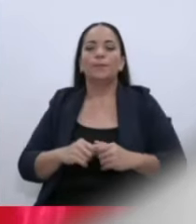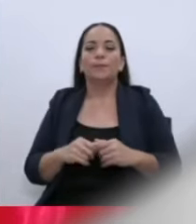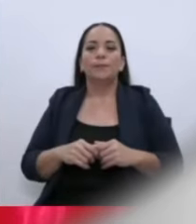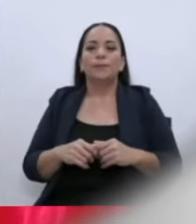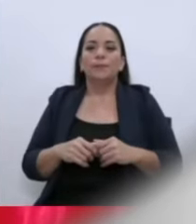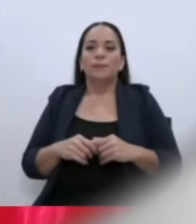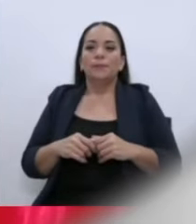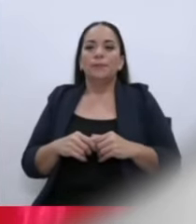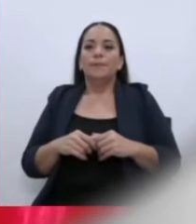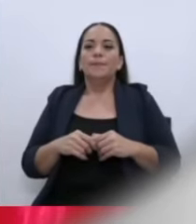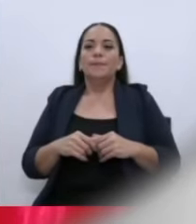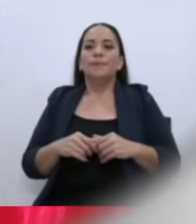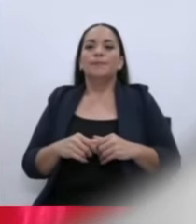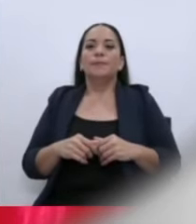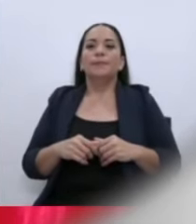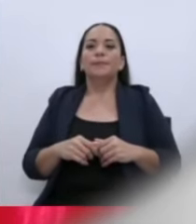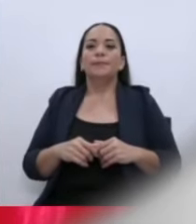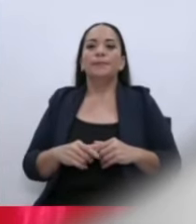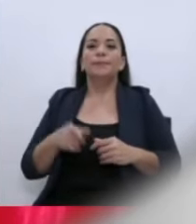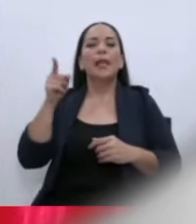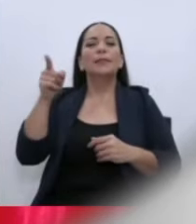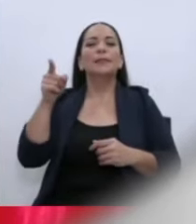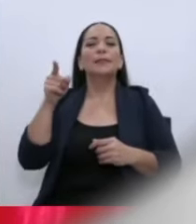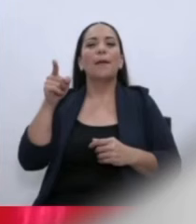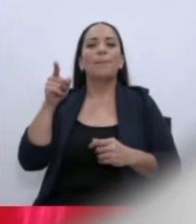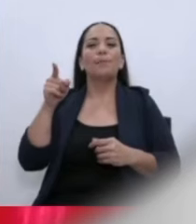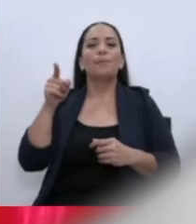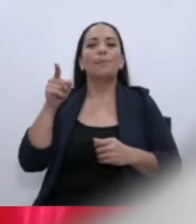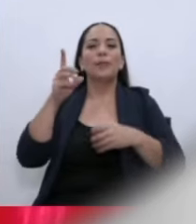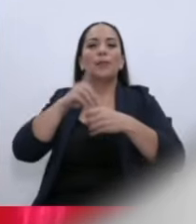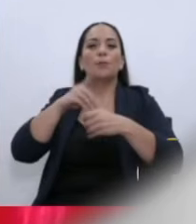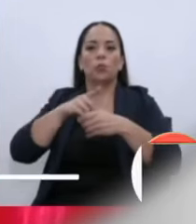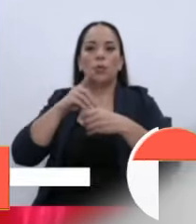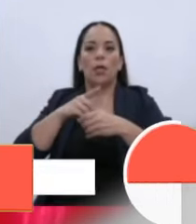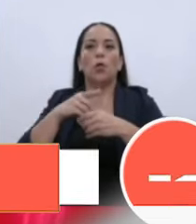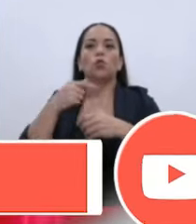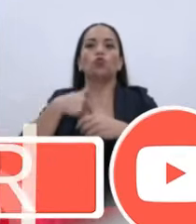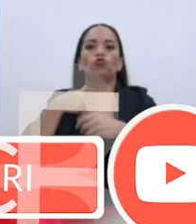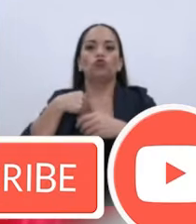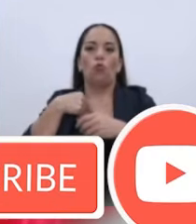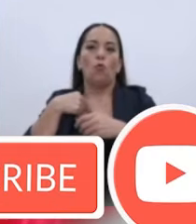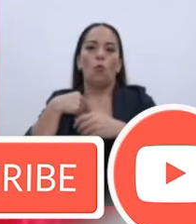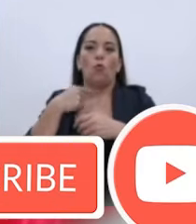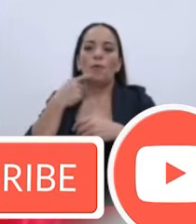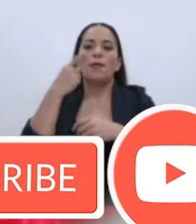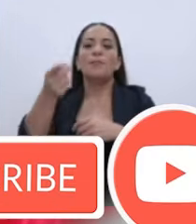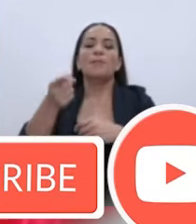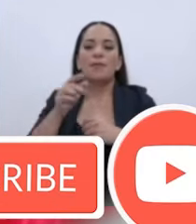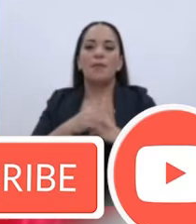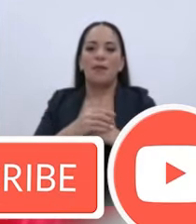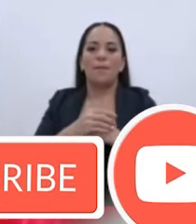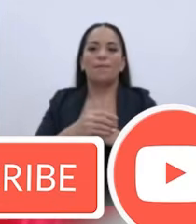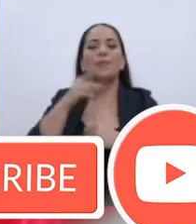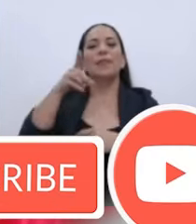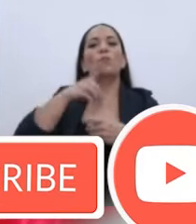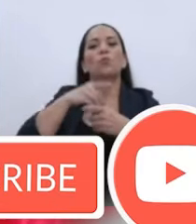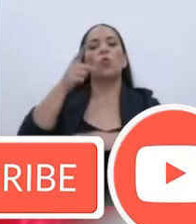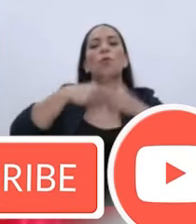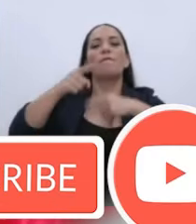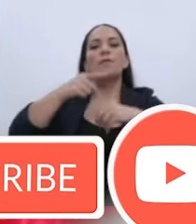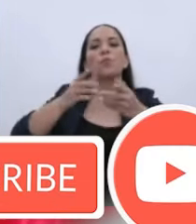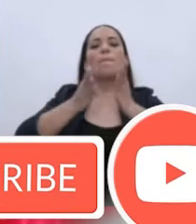al diputado que yo me referí en Guanacaste diciendo, y ese diputado que vino a pedir